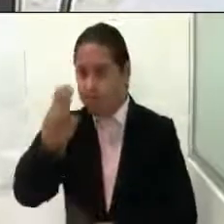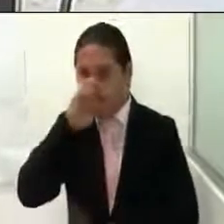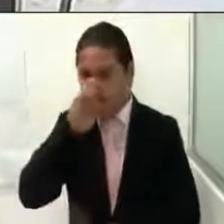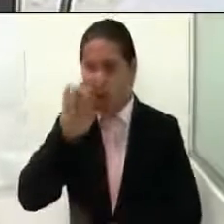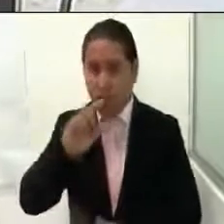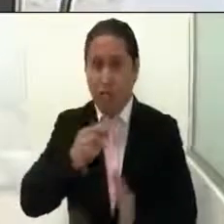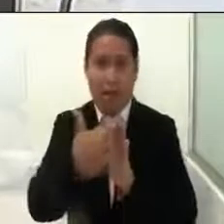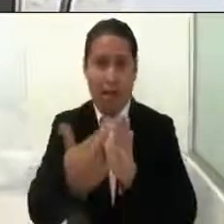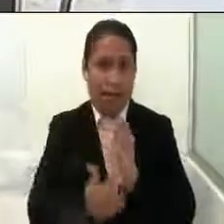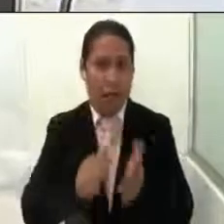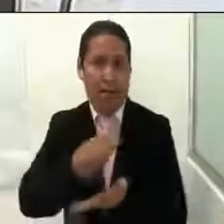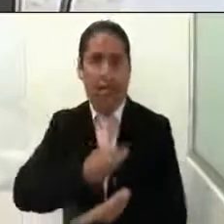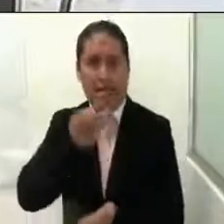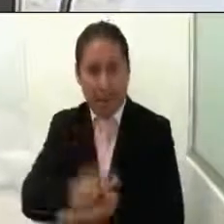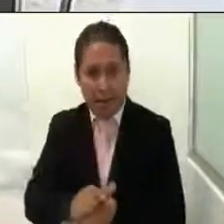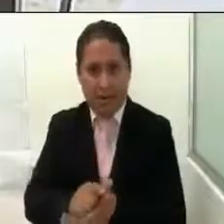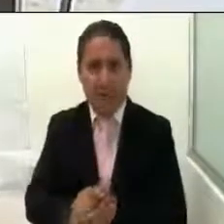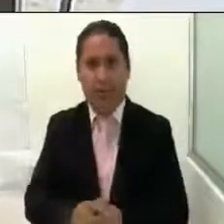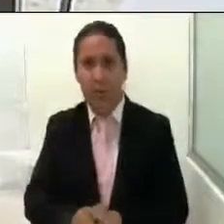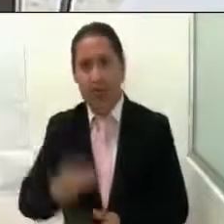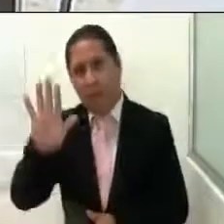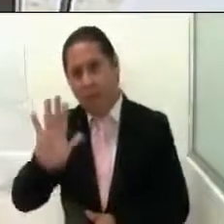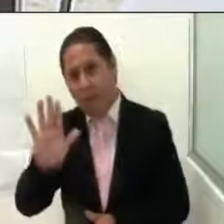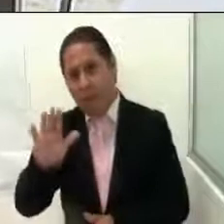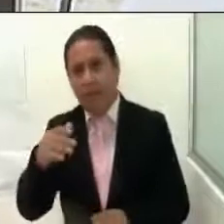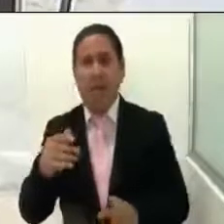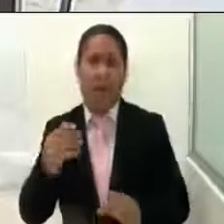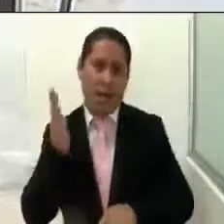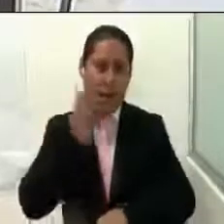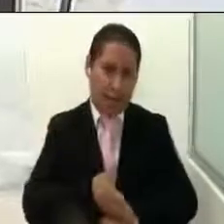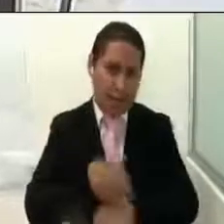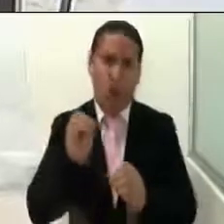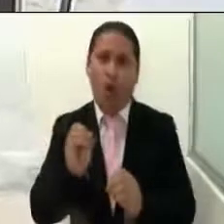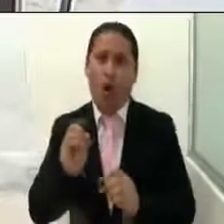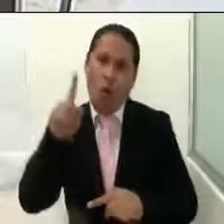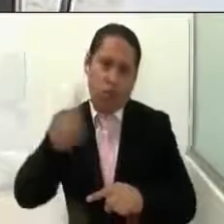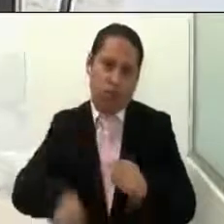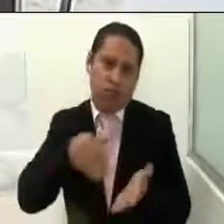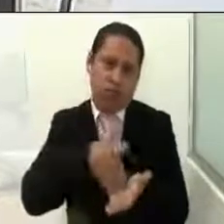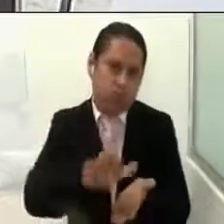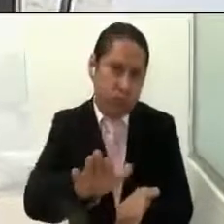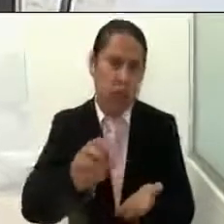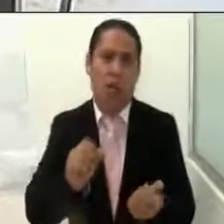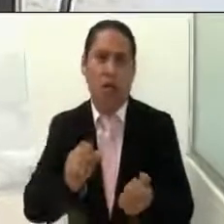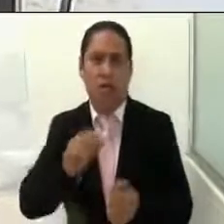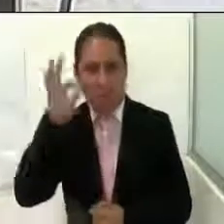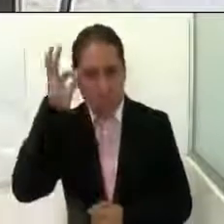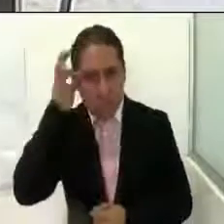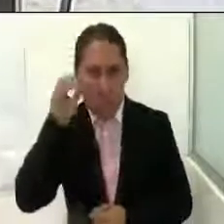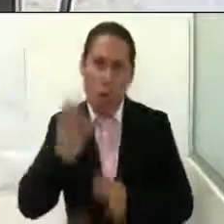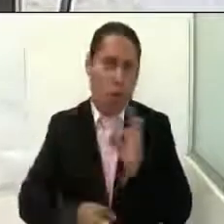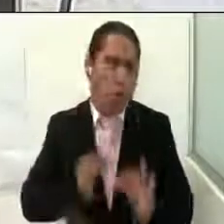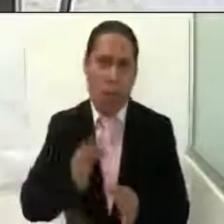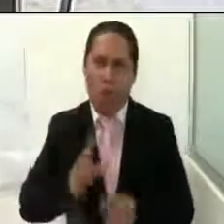instituto que va desde una amonestación hasta la destitución e inhabilitación de los funcionarios que no cumplen con su